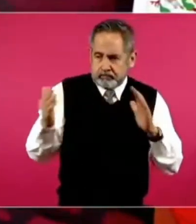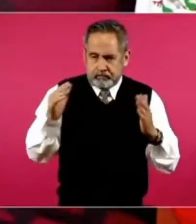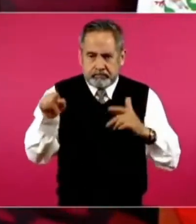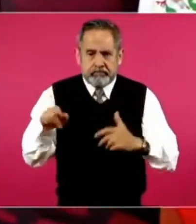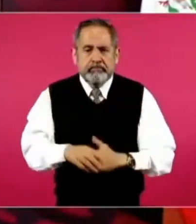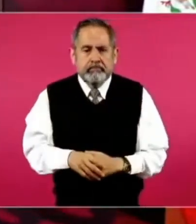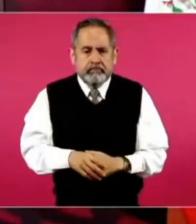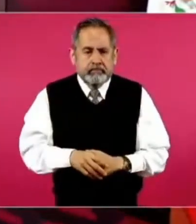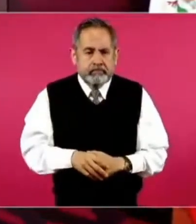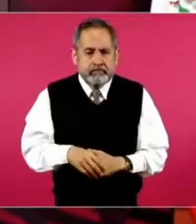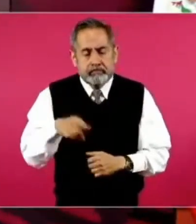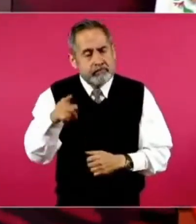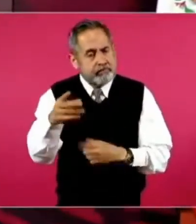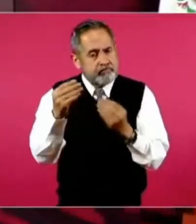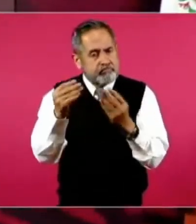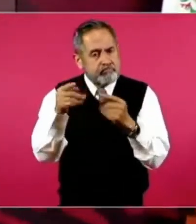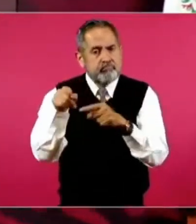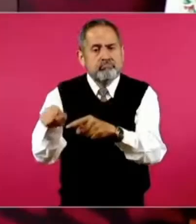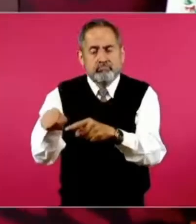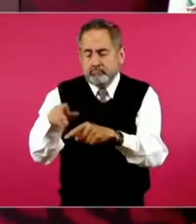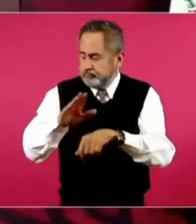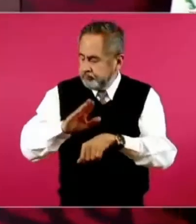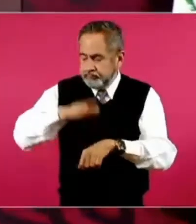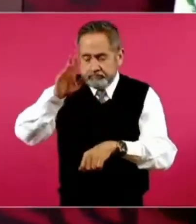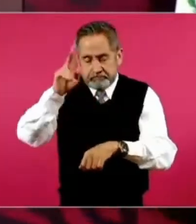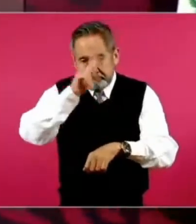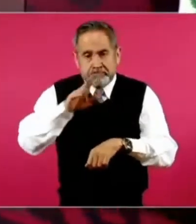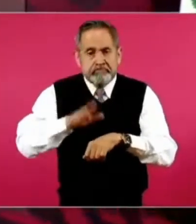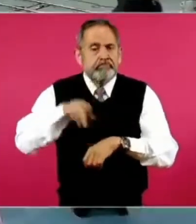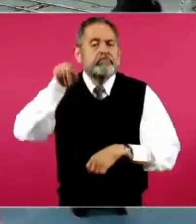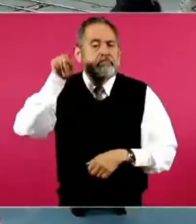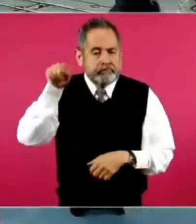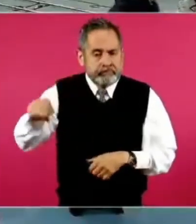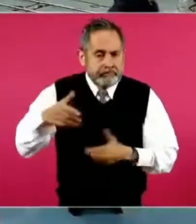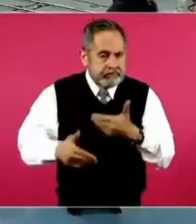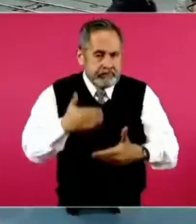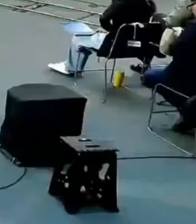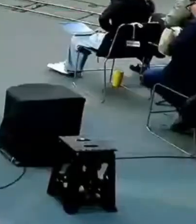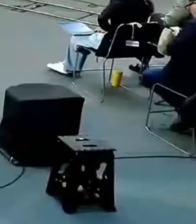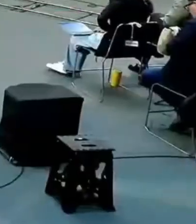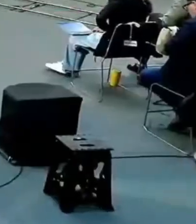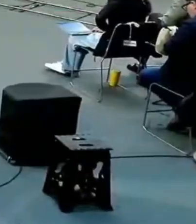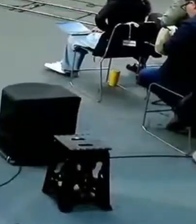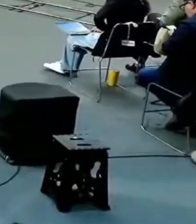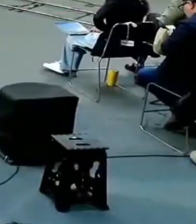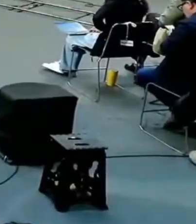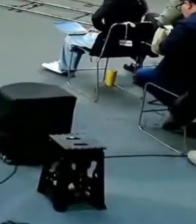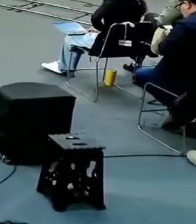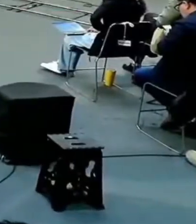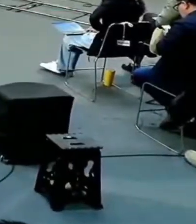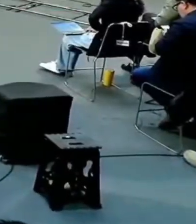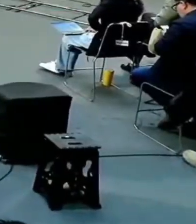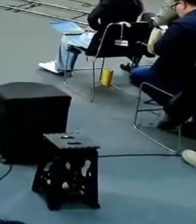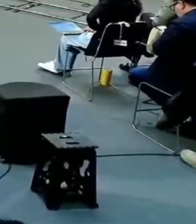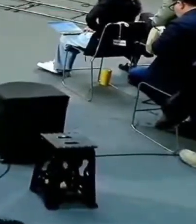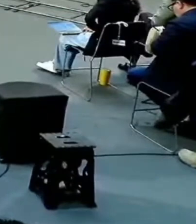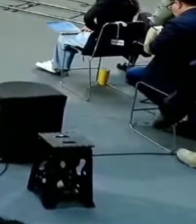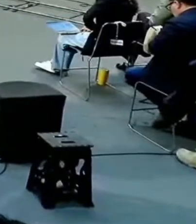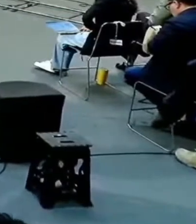Y muchísimo más se ha avanzado con relación a los